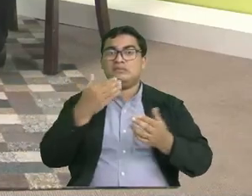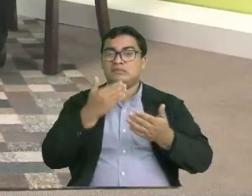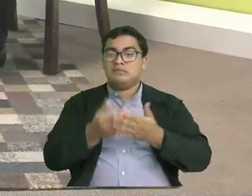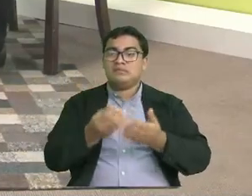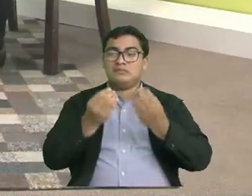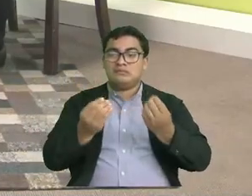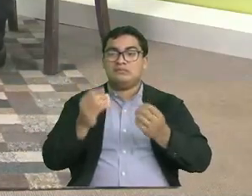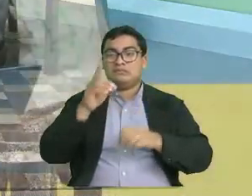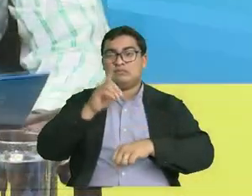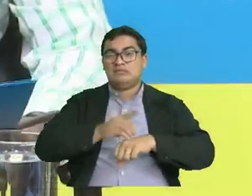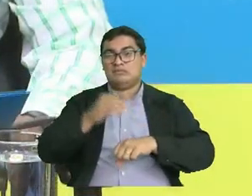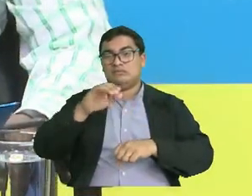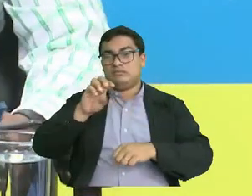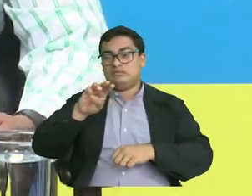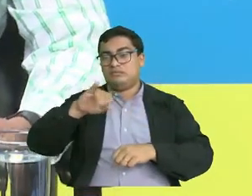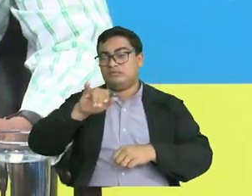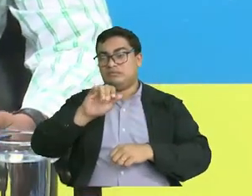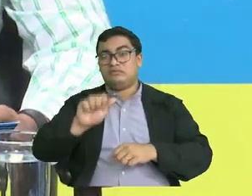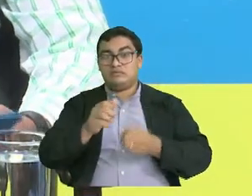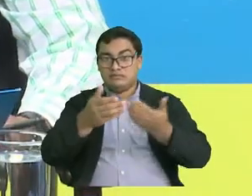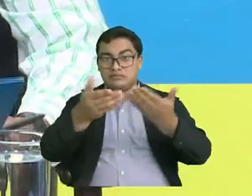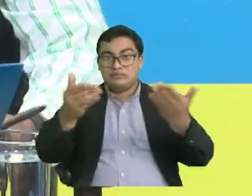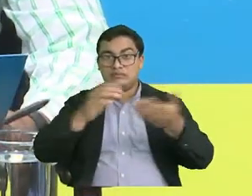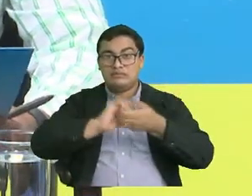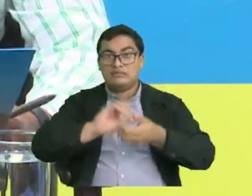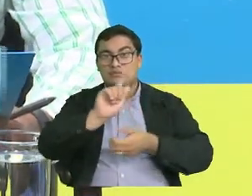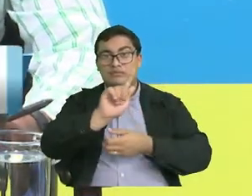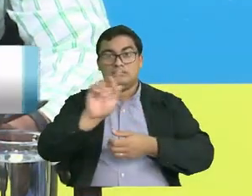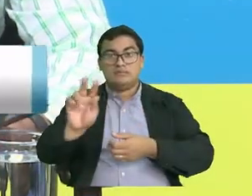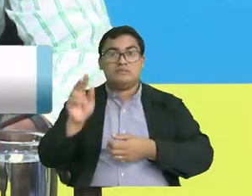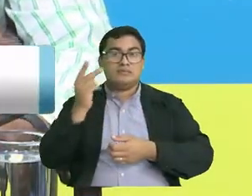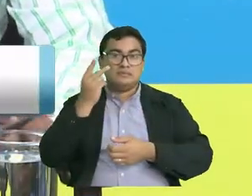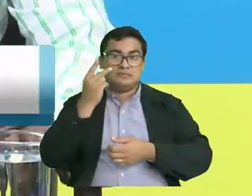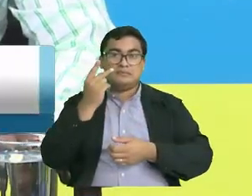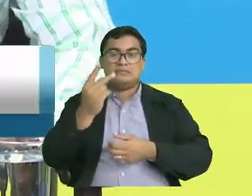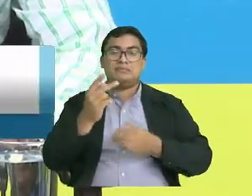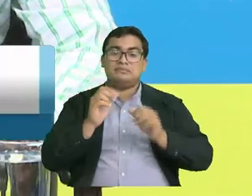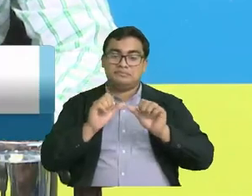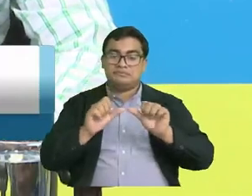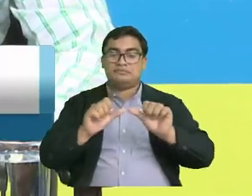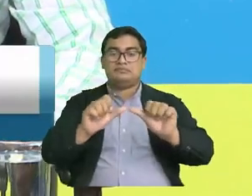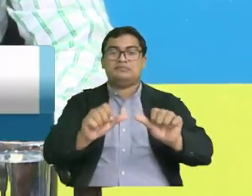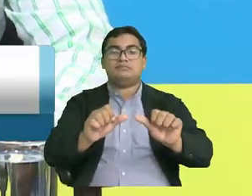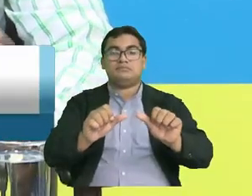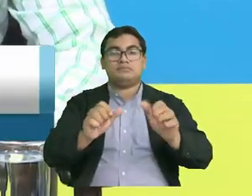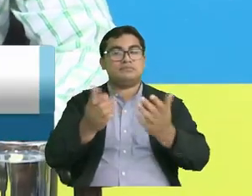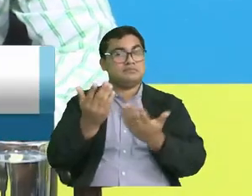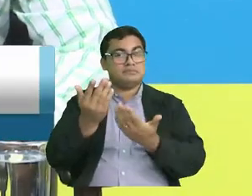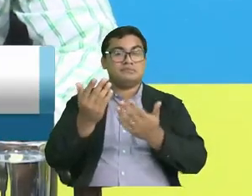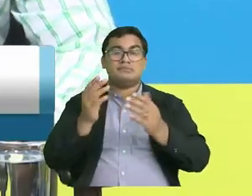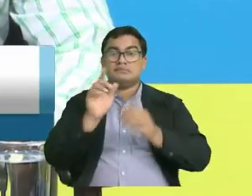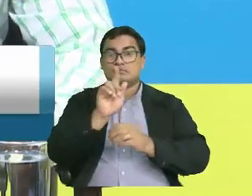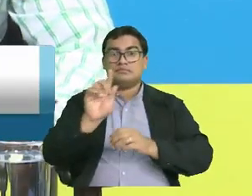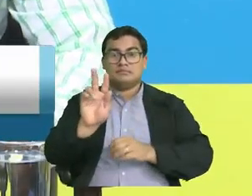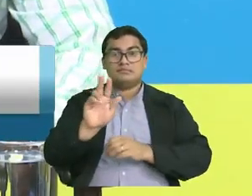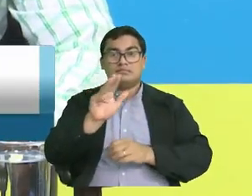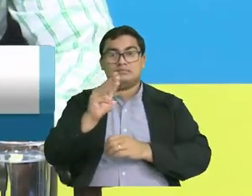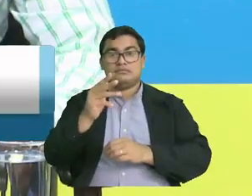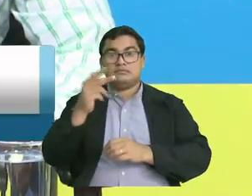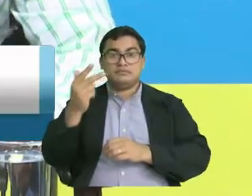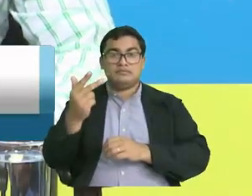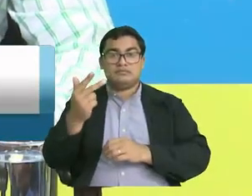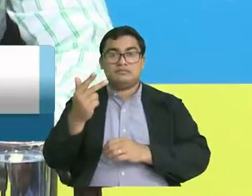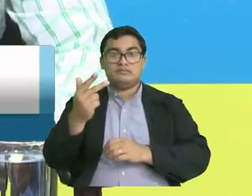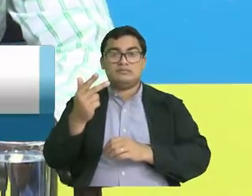doctor Mejía. Gracias también a usted, amigos televidentes, por su excelente sintonía. Le invitamos a que se queden en la excelente programación